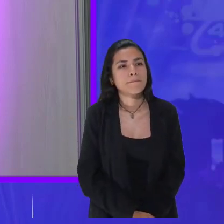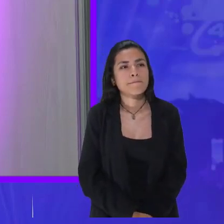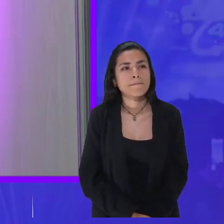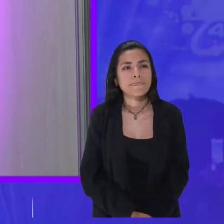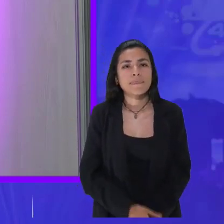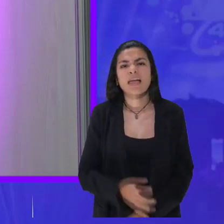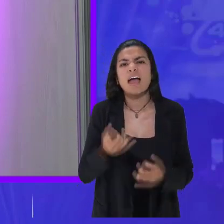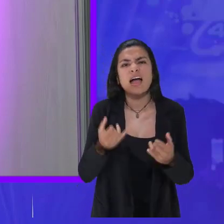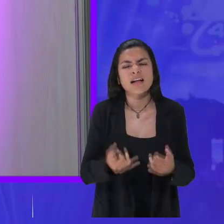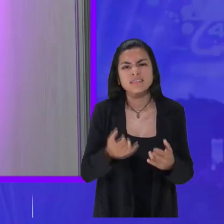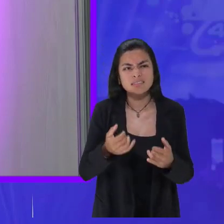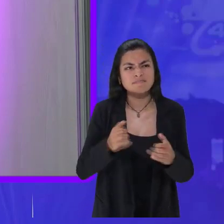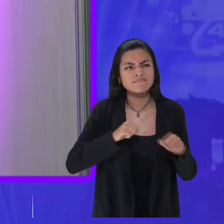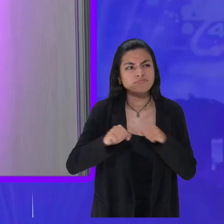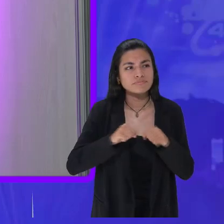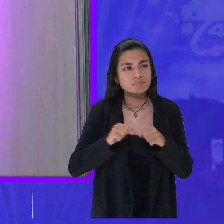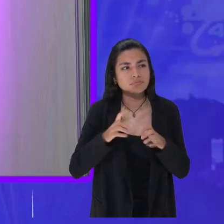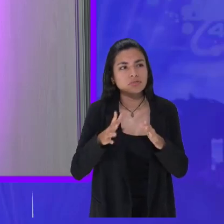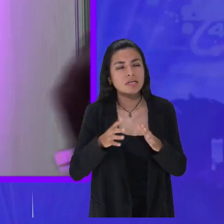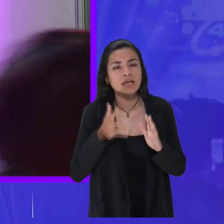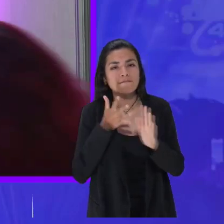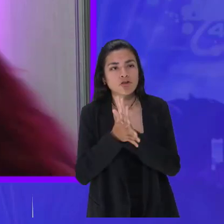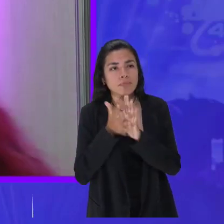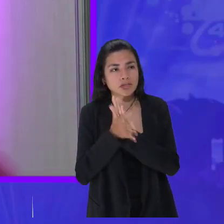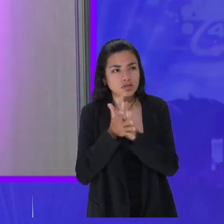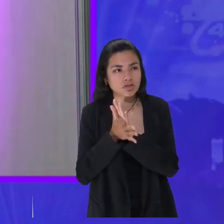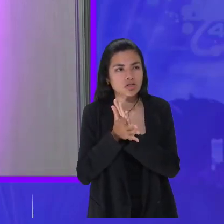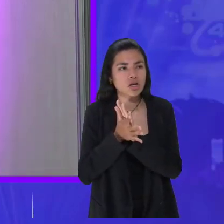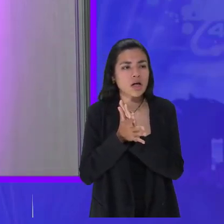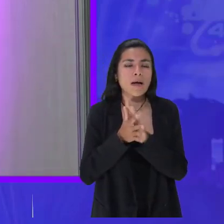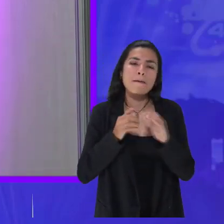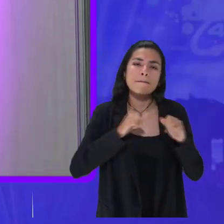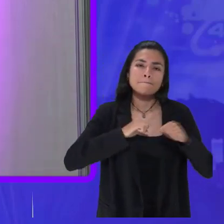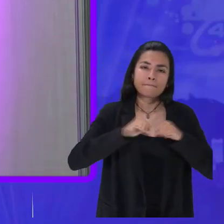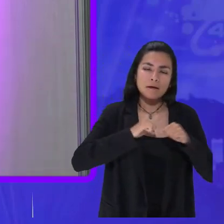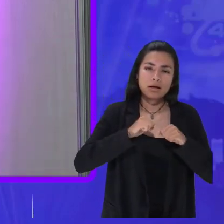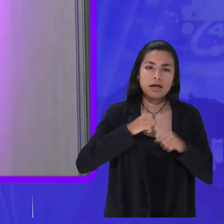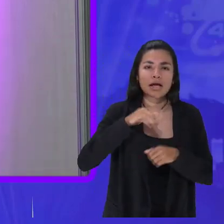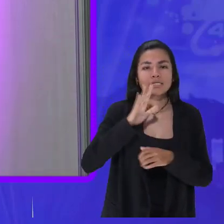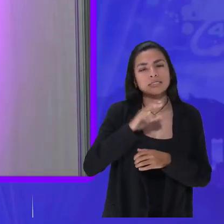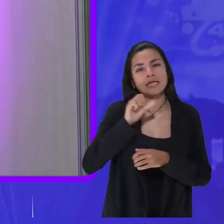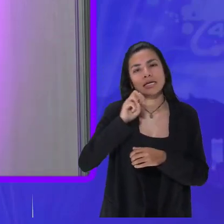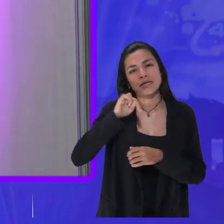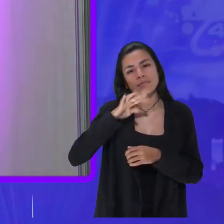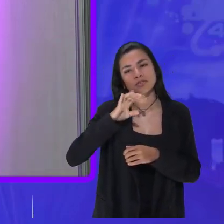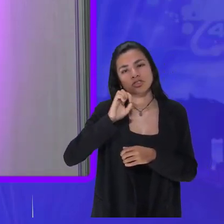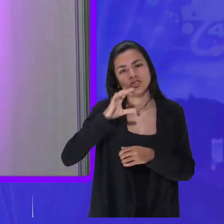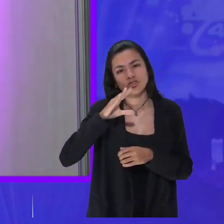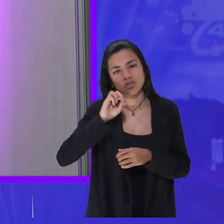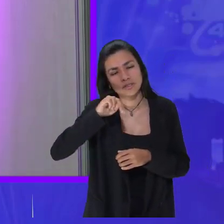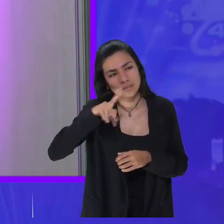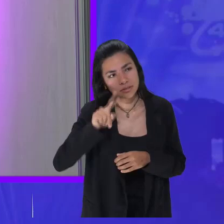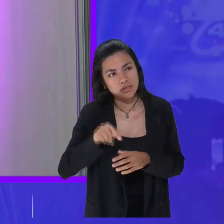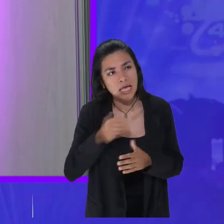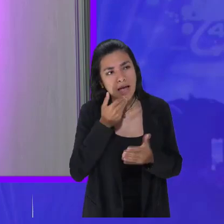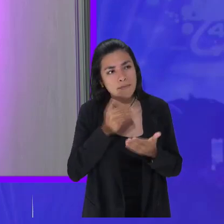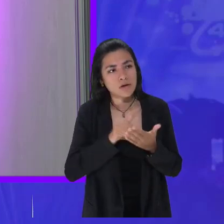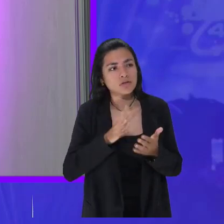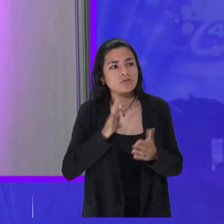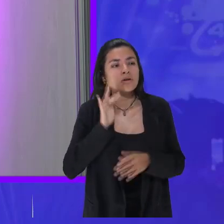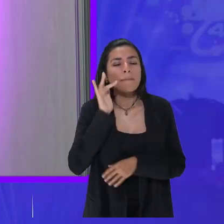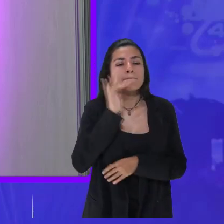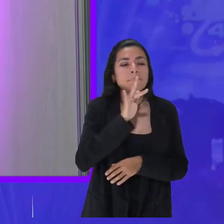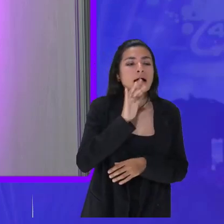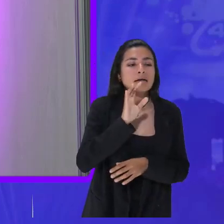actualmente como para ampliarles un poco la información, lo que hay actualmente son animaciones. Entonces, tú pasas el bisturí aquí y se desactiva